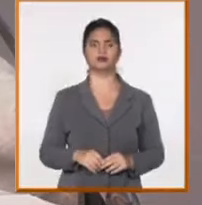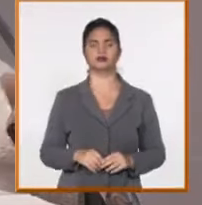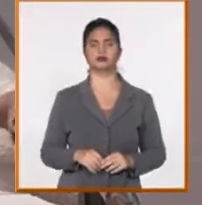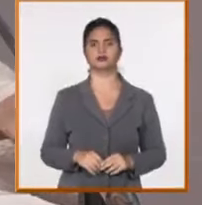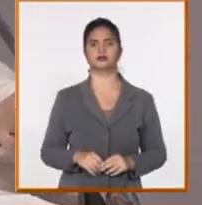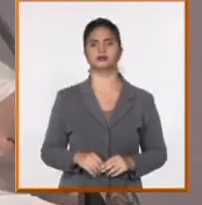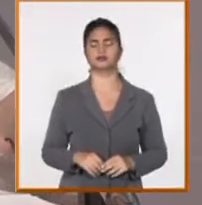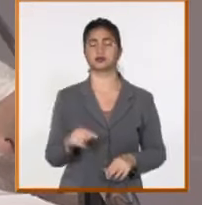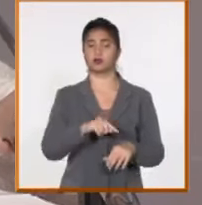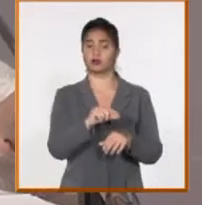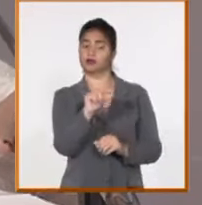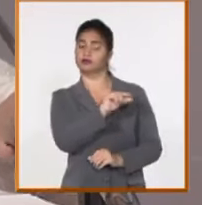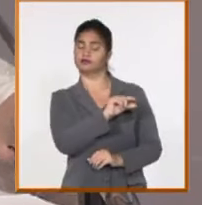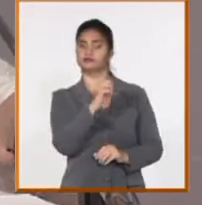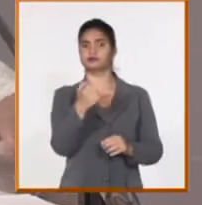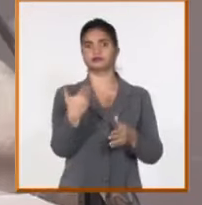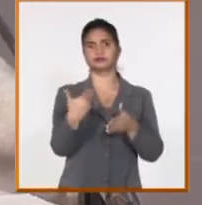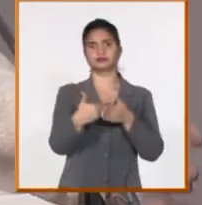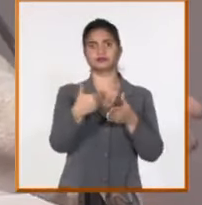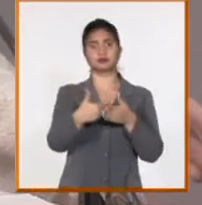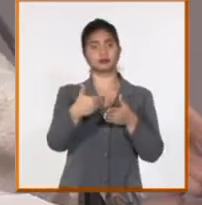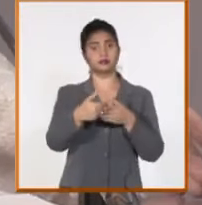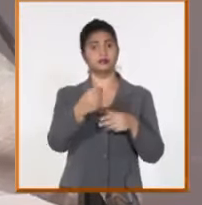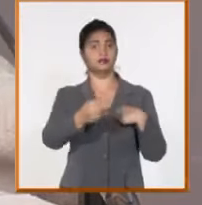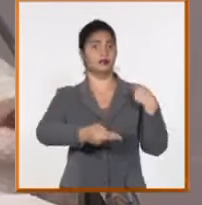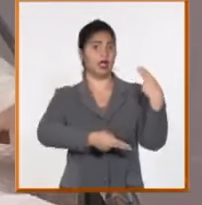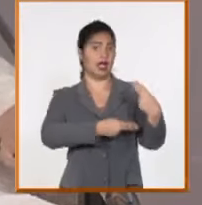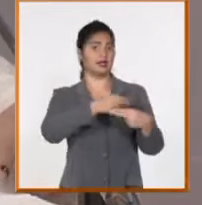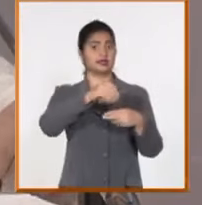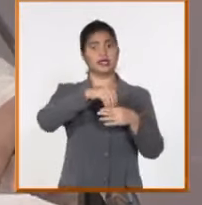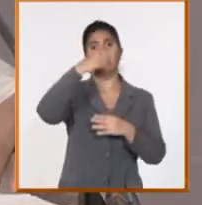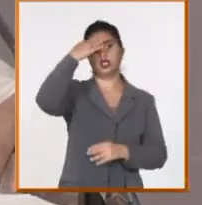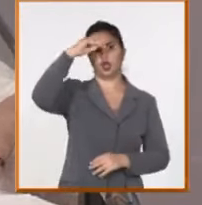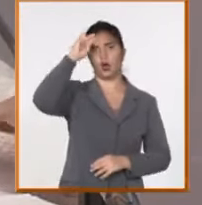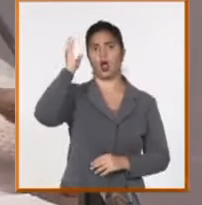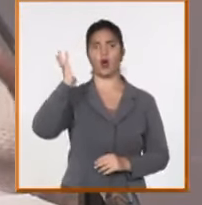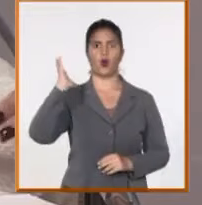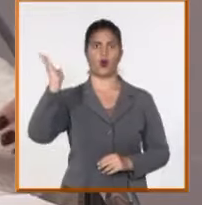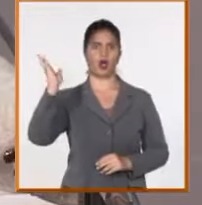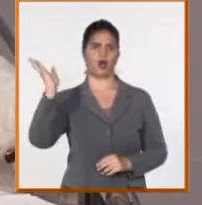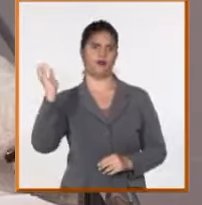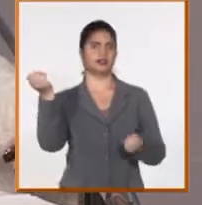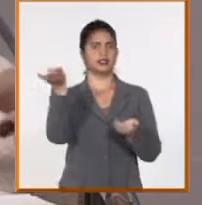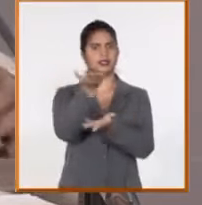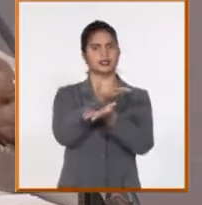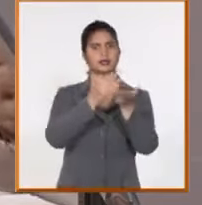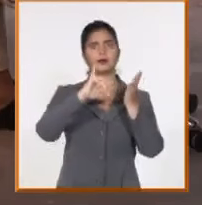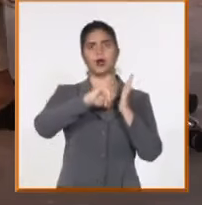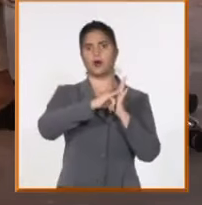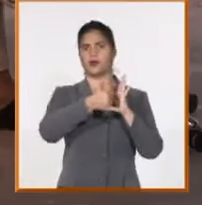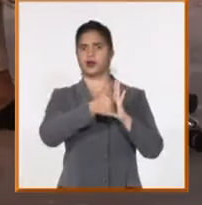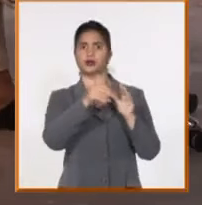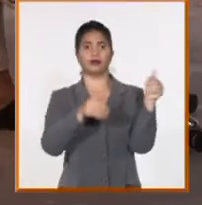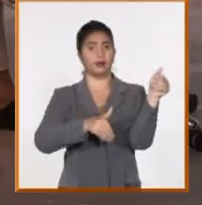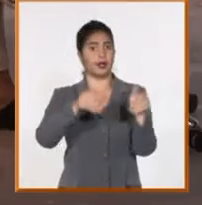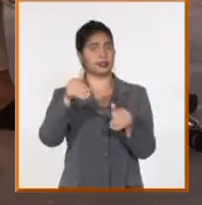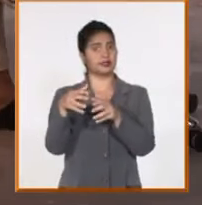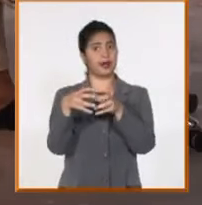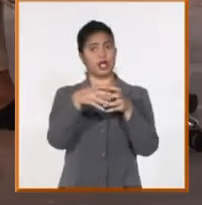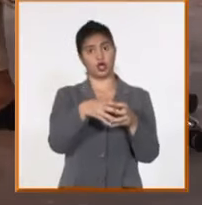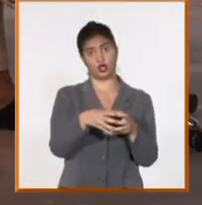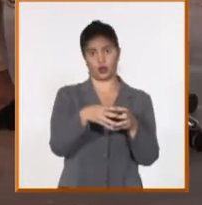recientemente se realizó en nuestro país la macrorrueda de la ladi donde tuvimos la oportunidad de participar desde el grupo